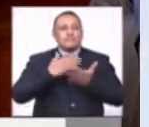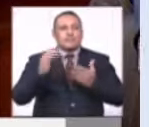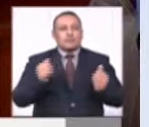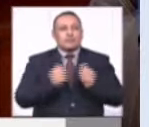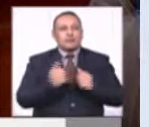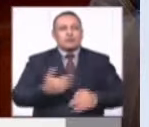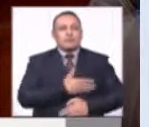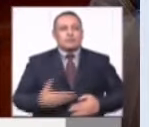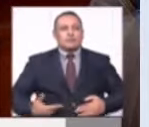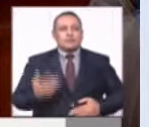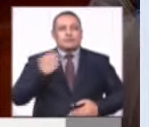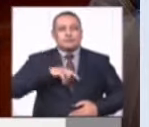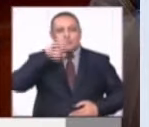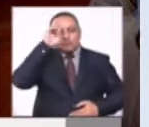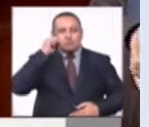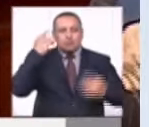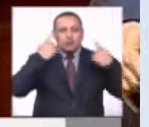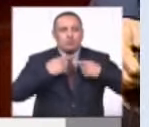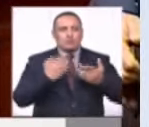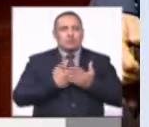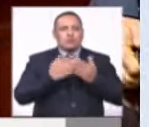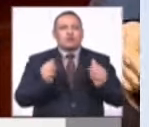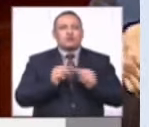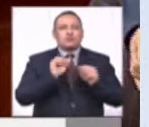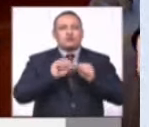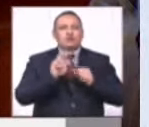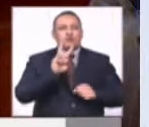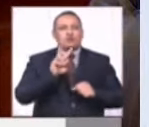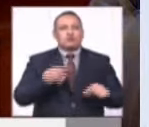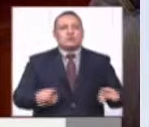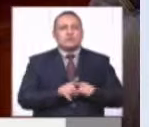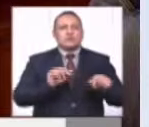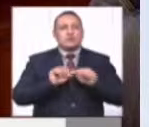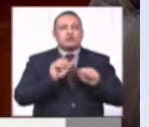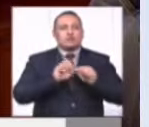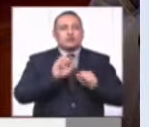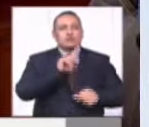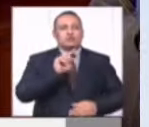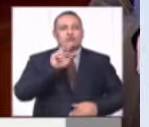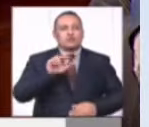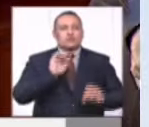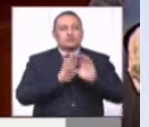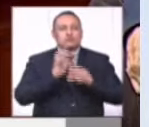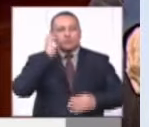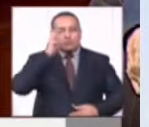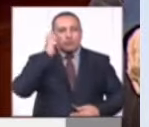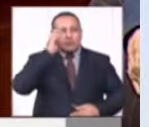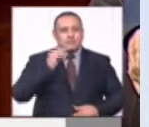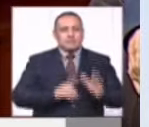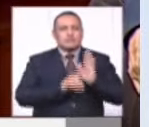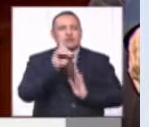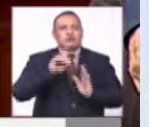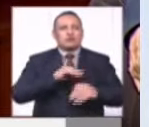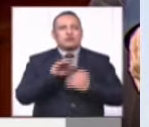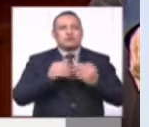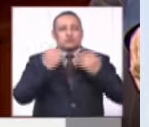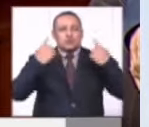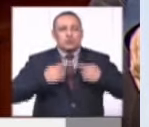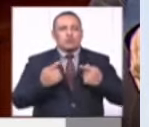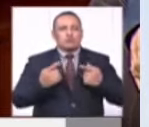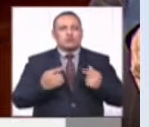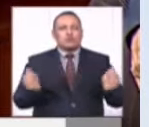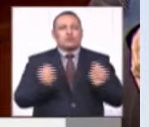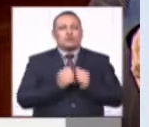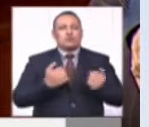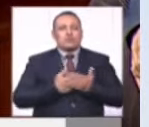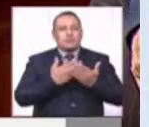de la Presidencia de la República por la causal prevista en el inciso 2 del artículo 113 de la Constitución se desarrolla de acuerdo